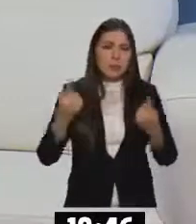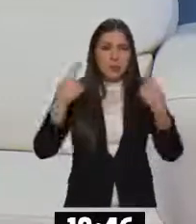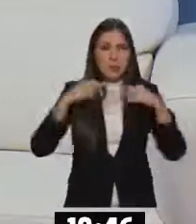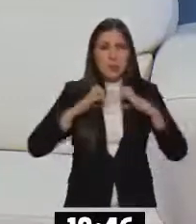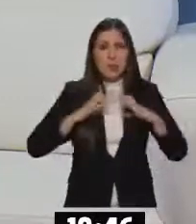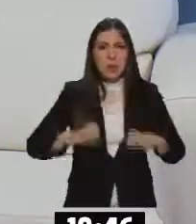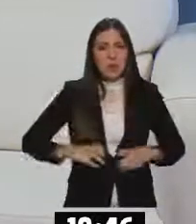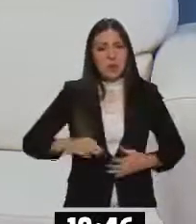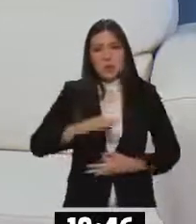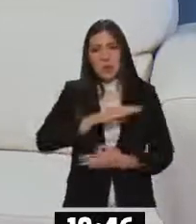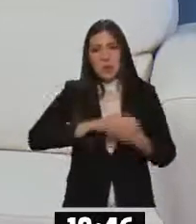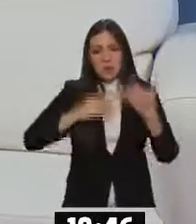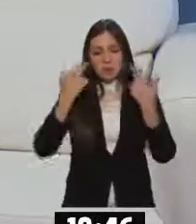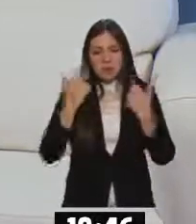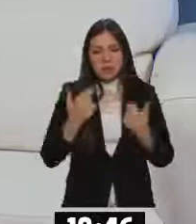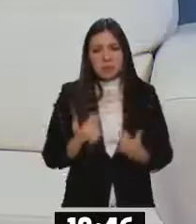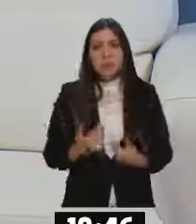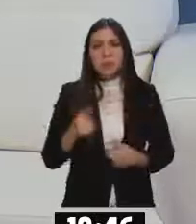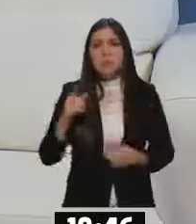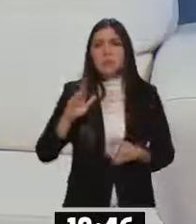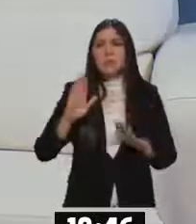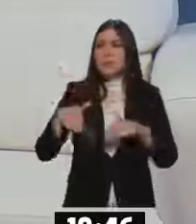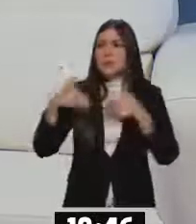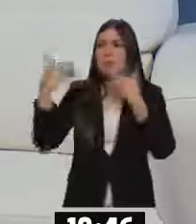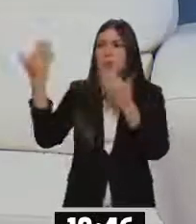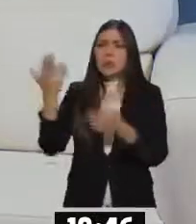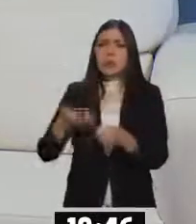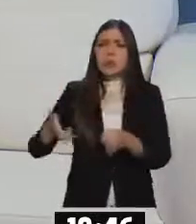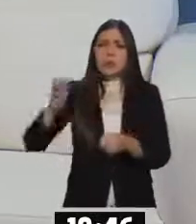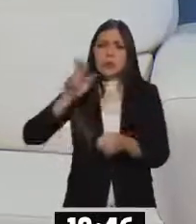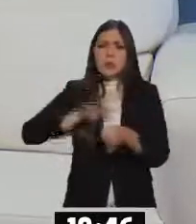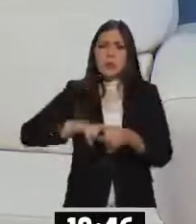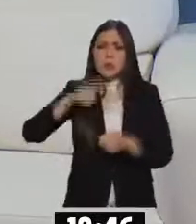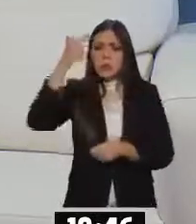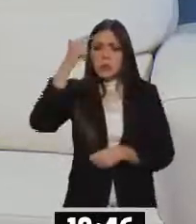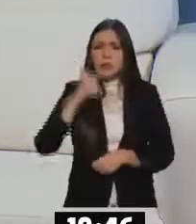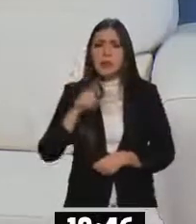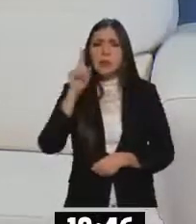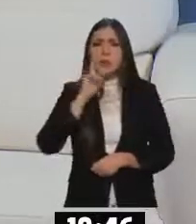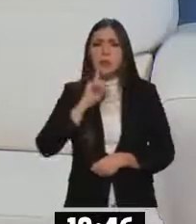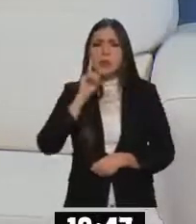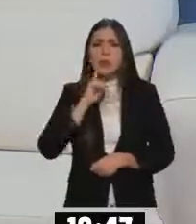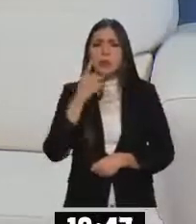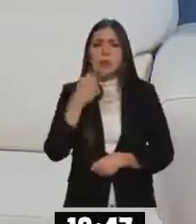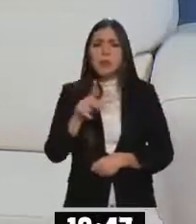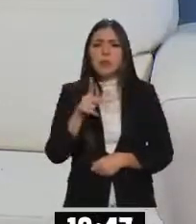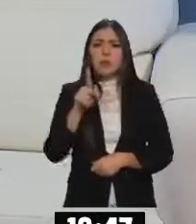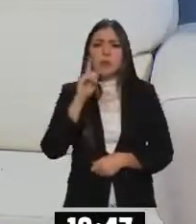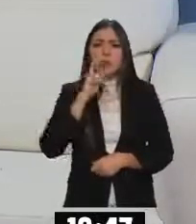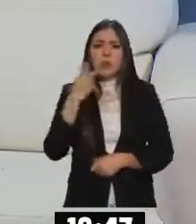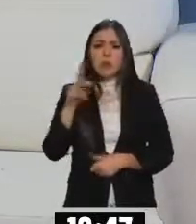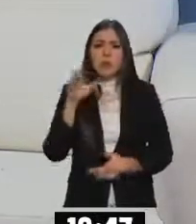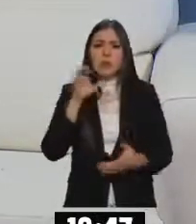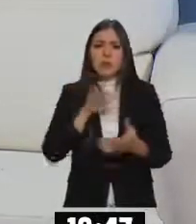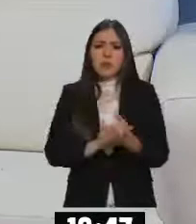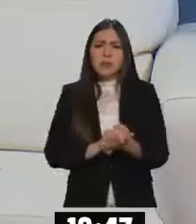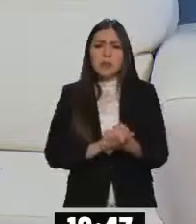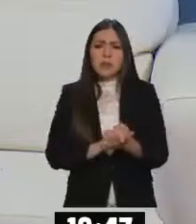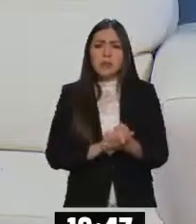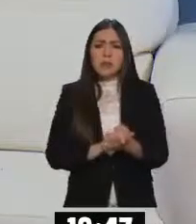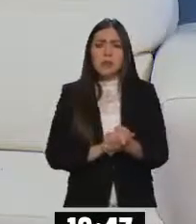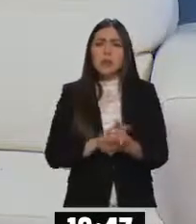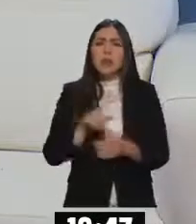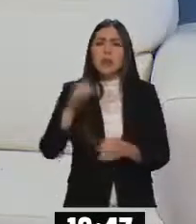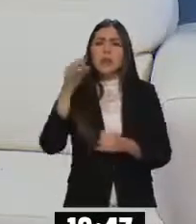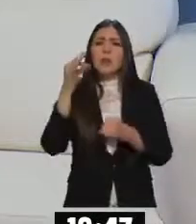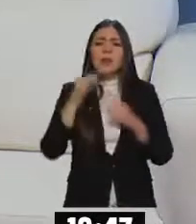en nuestro hospital por una noche. Tiene una respuesta de él y su mujer: voy a mirar última